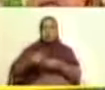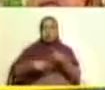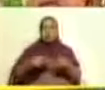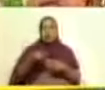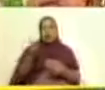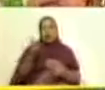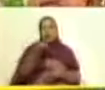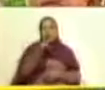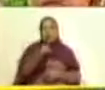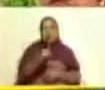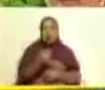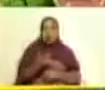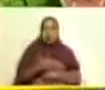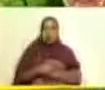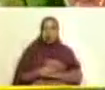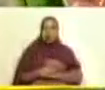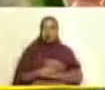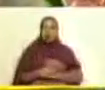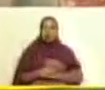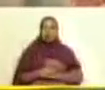alente.